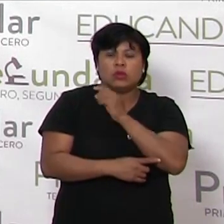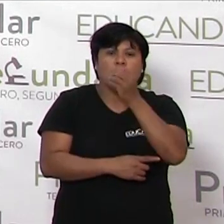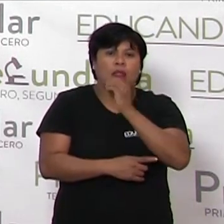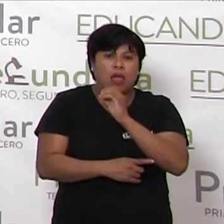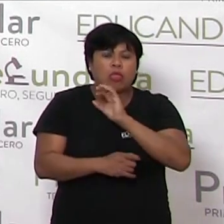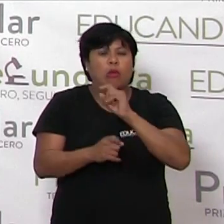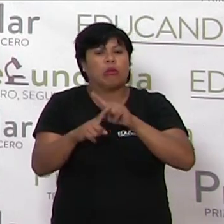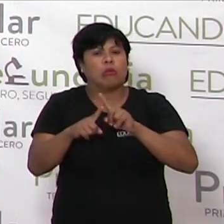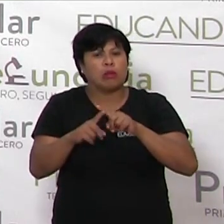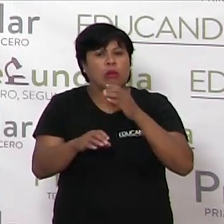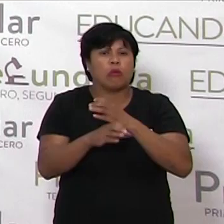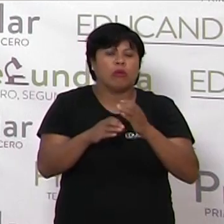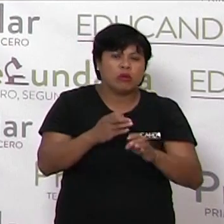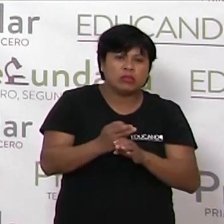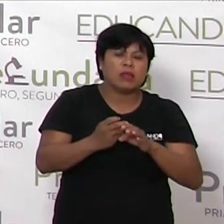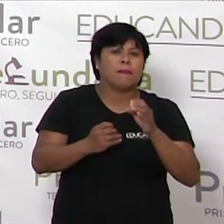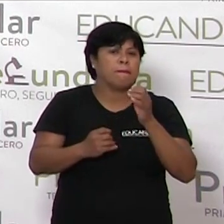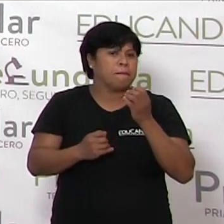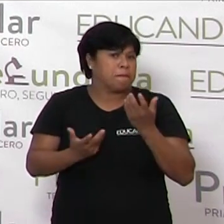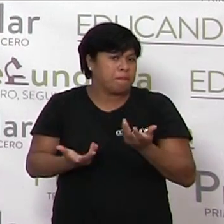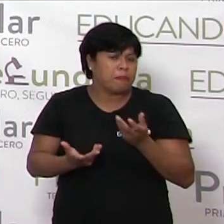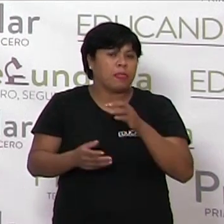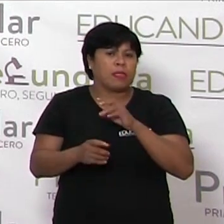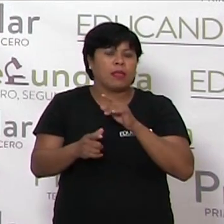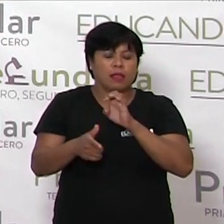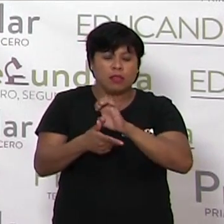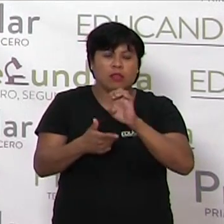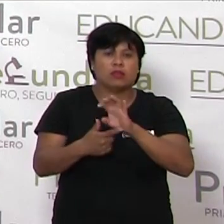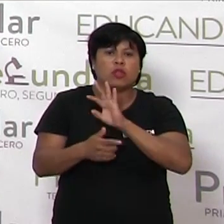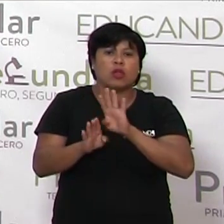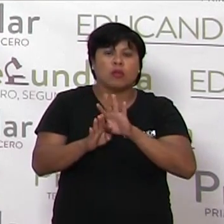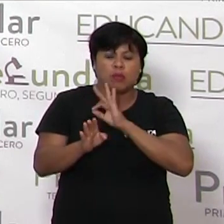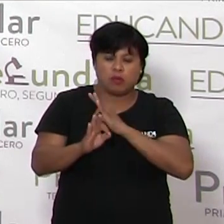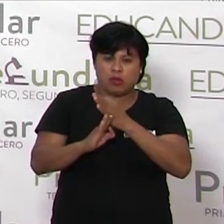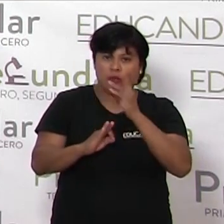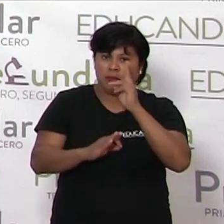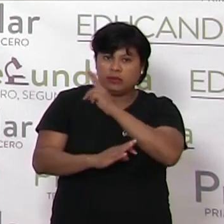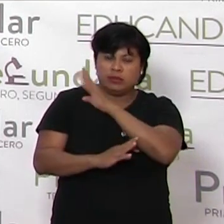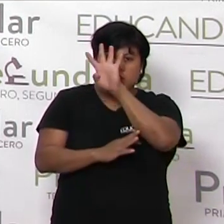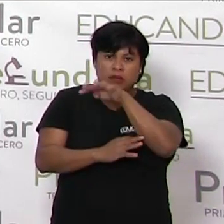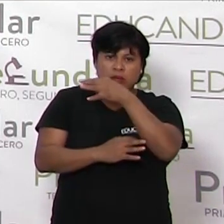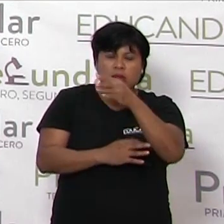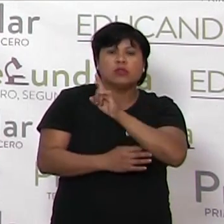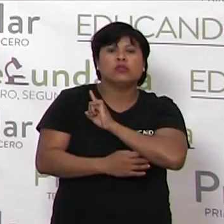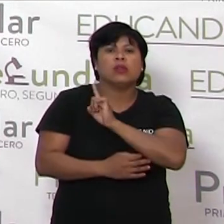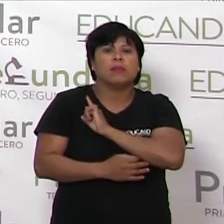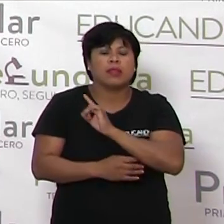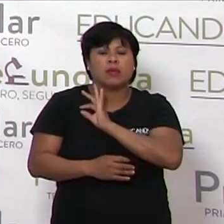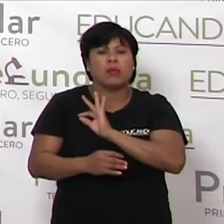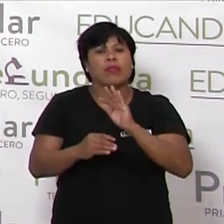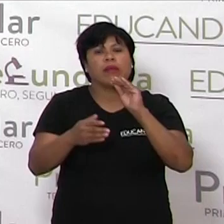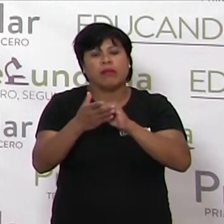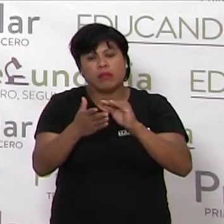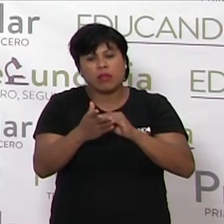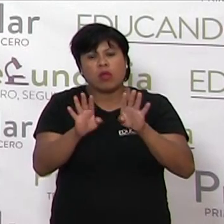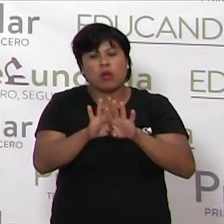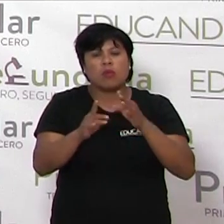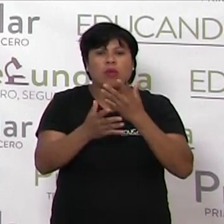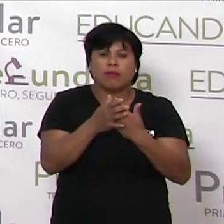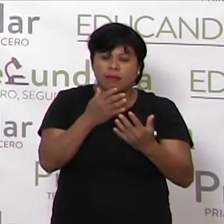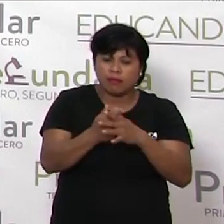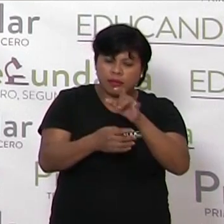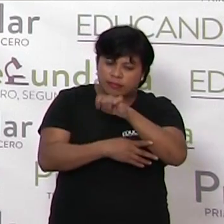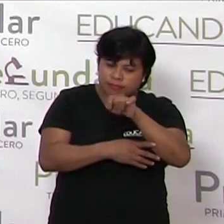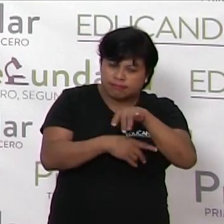un solo objeto, de alguna sola cosa? En estas tablas de variación proporcional, pues simplemente aplicando